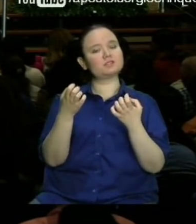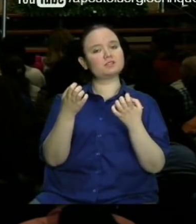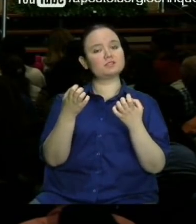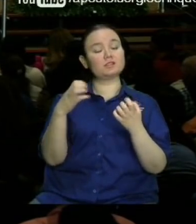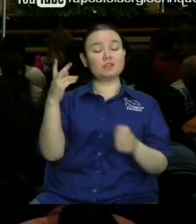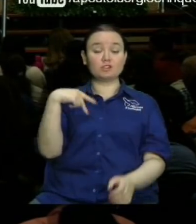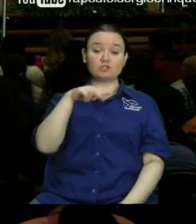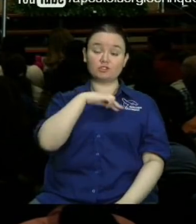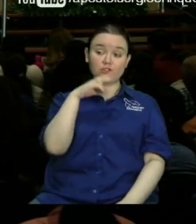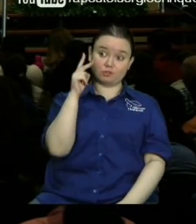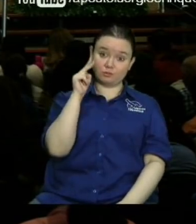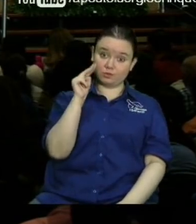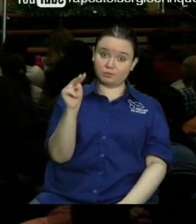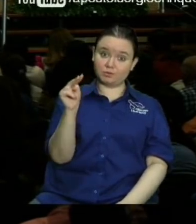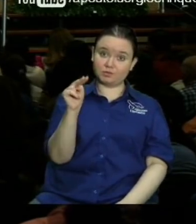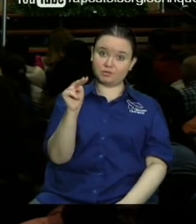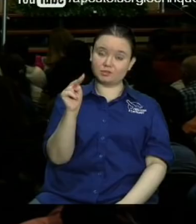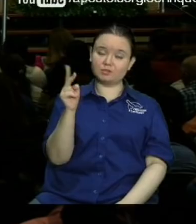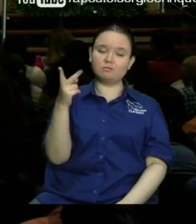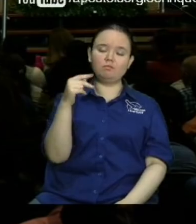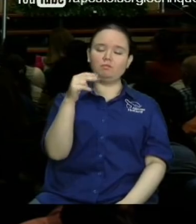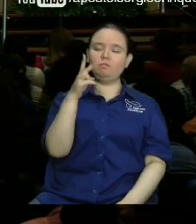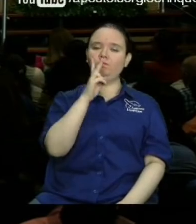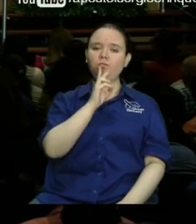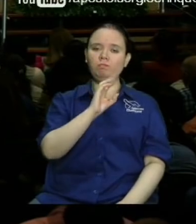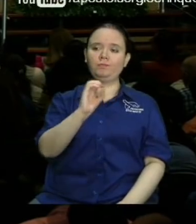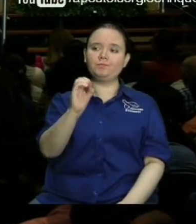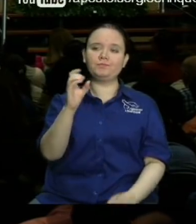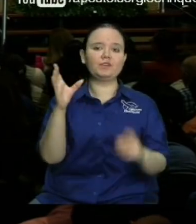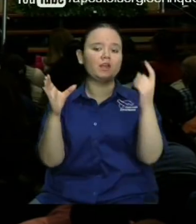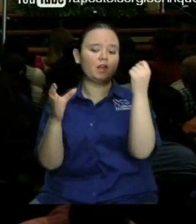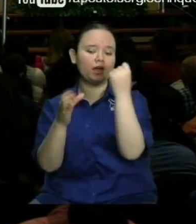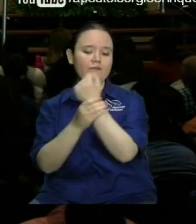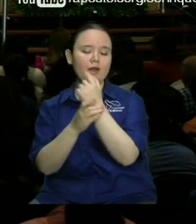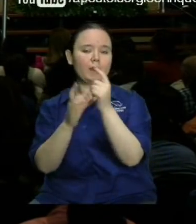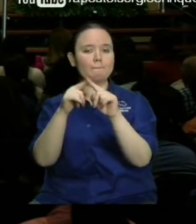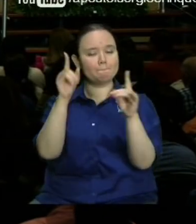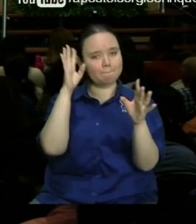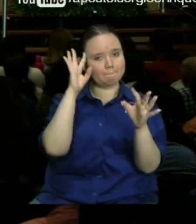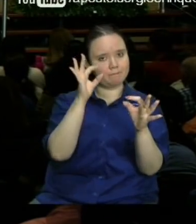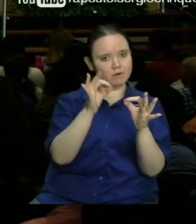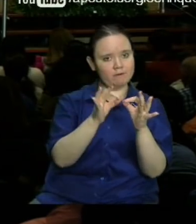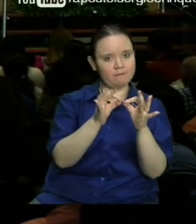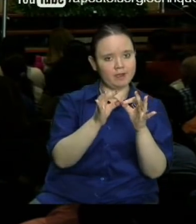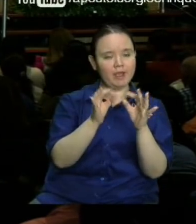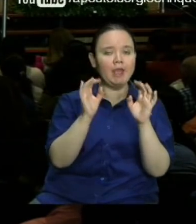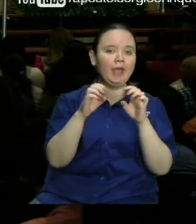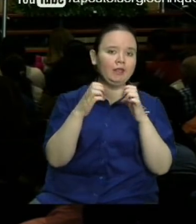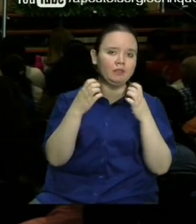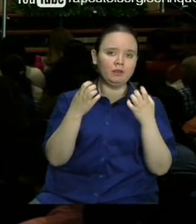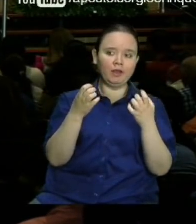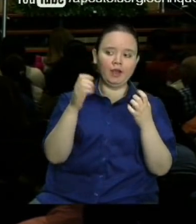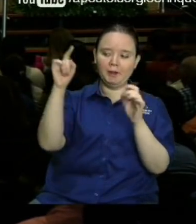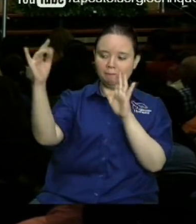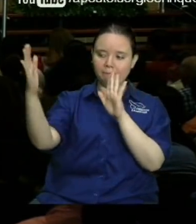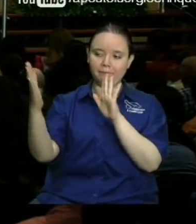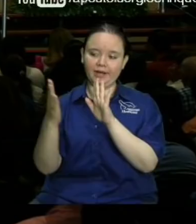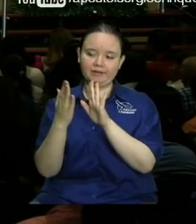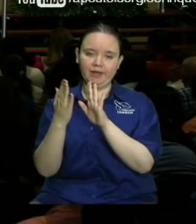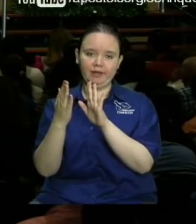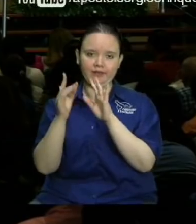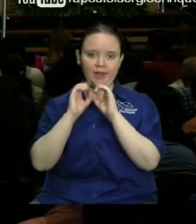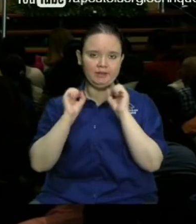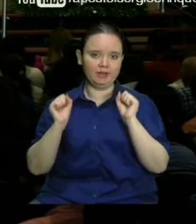figura, porque nosotros somos también hijos de Abraham por la fe, porque él creyó. Se le aparece el sacerdote